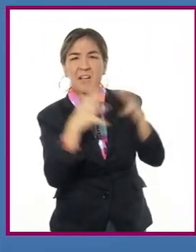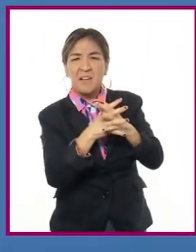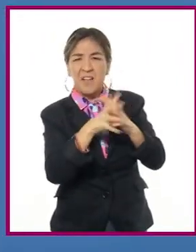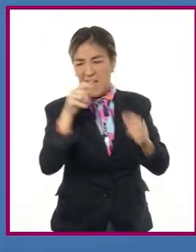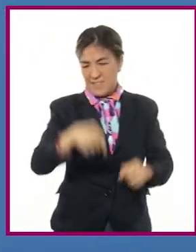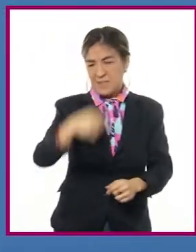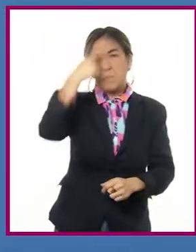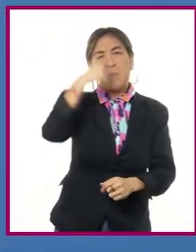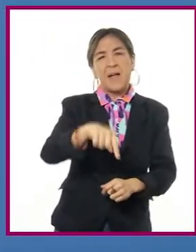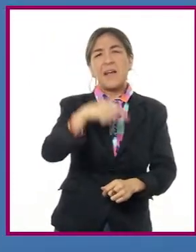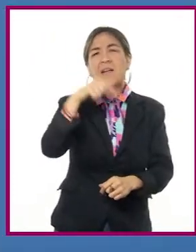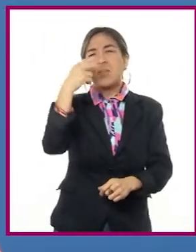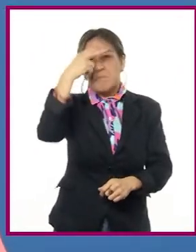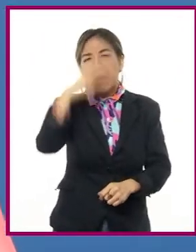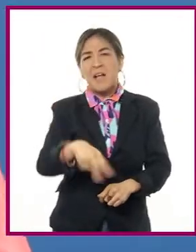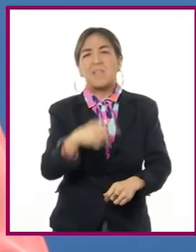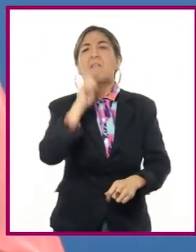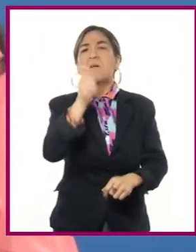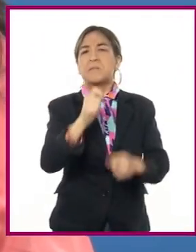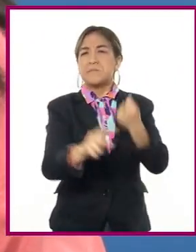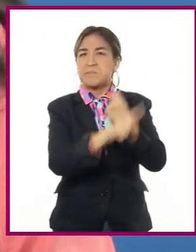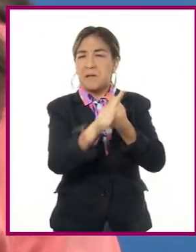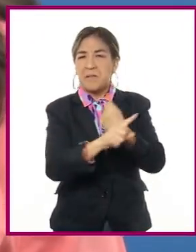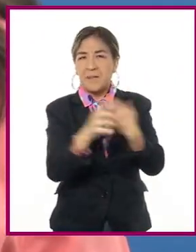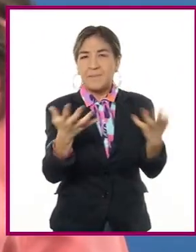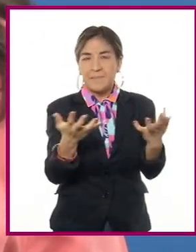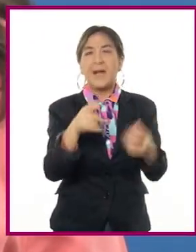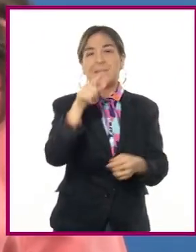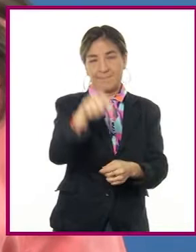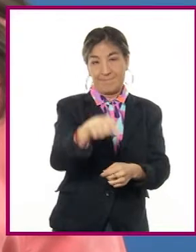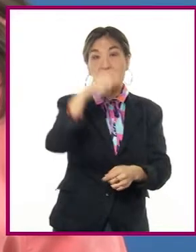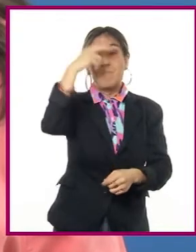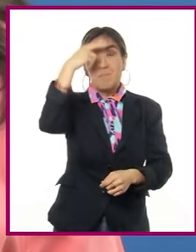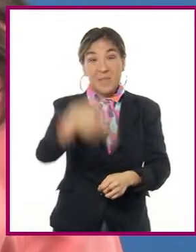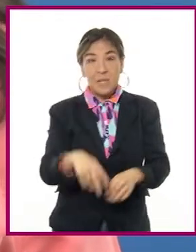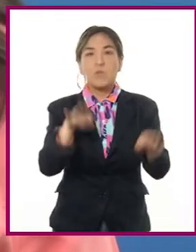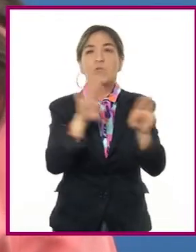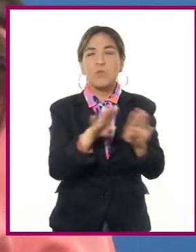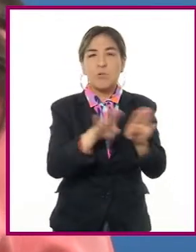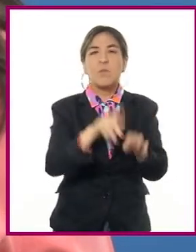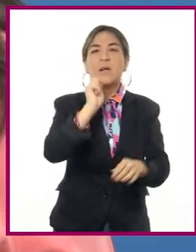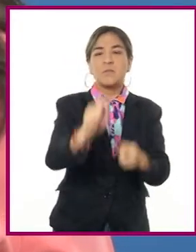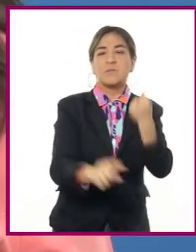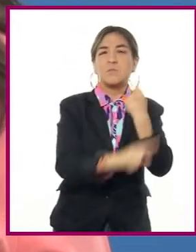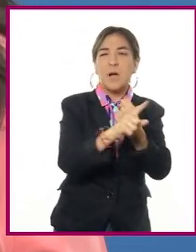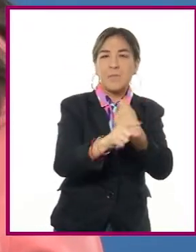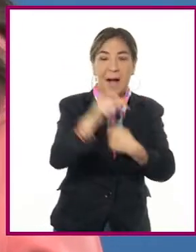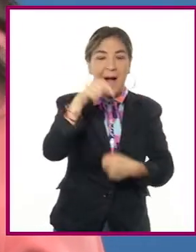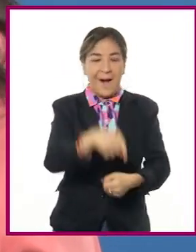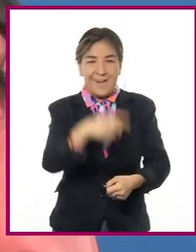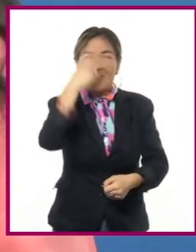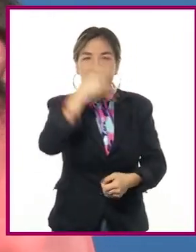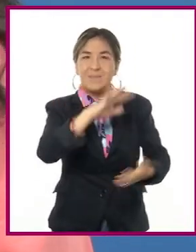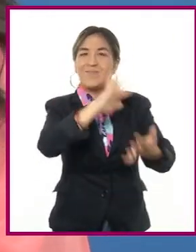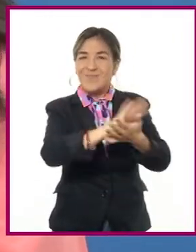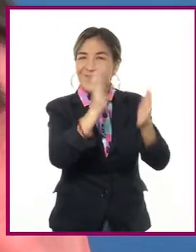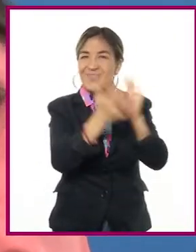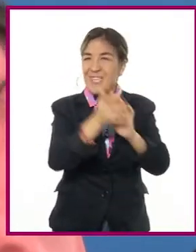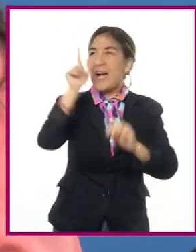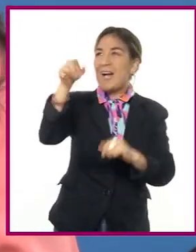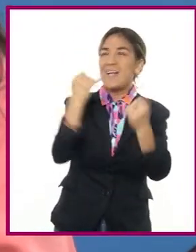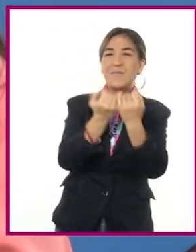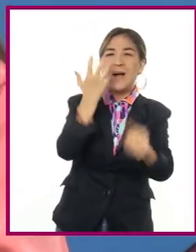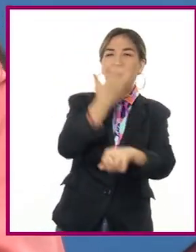saben, la ubicación de México ha sido estratégica para los Estados Unidos de América a lo largo del tiempo. Ambos